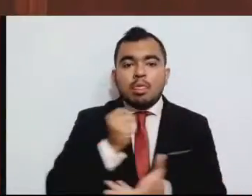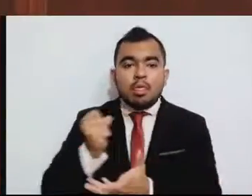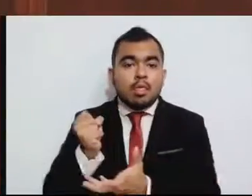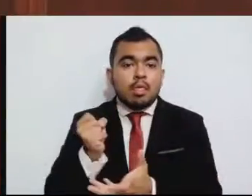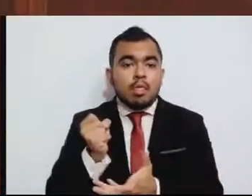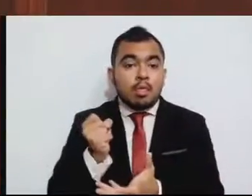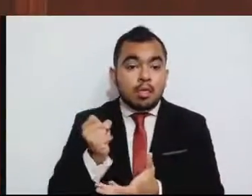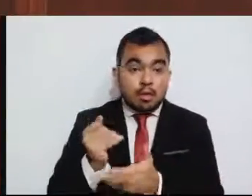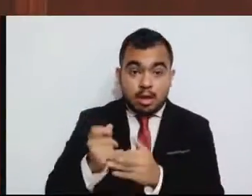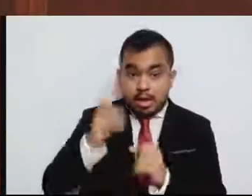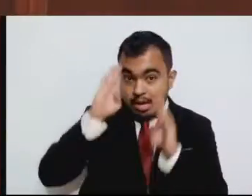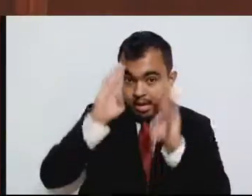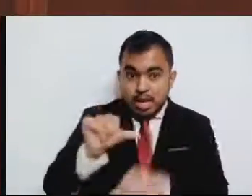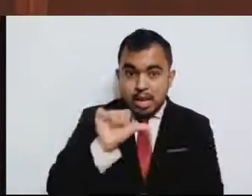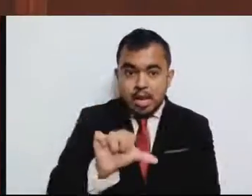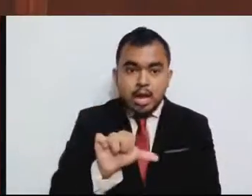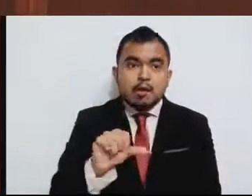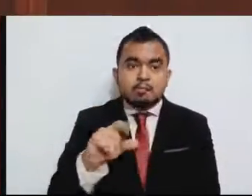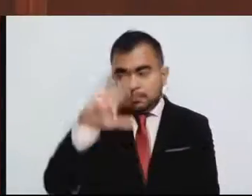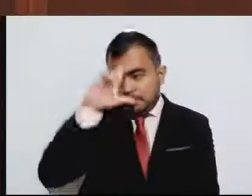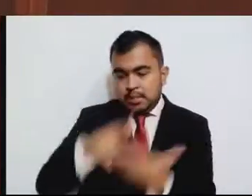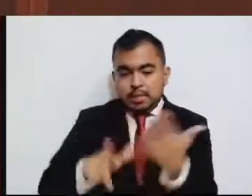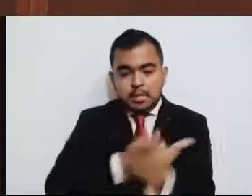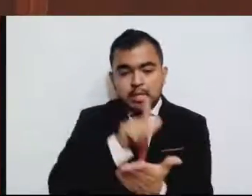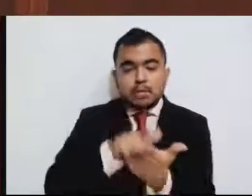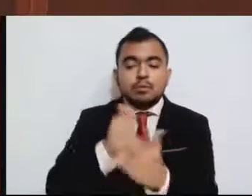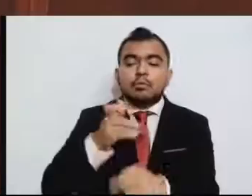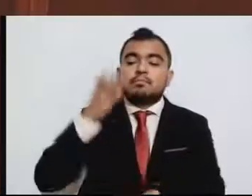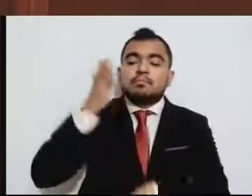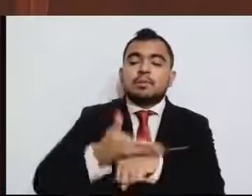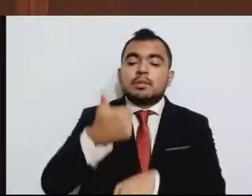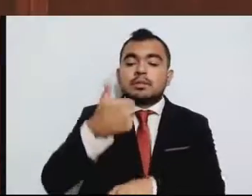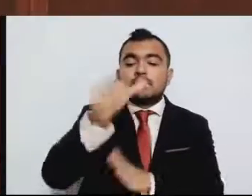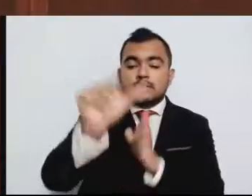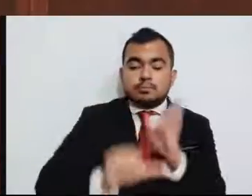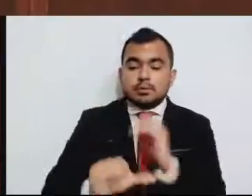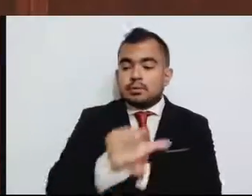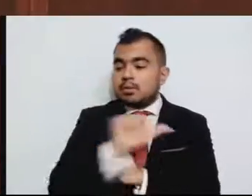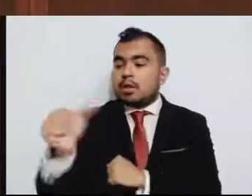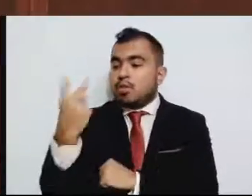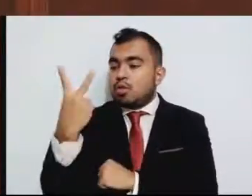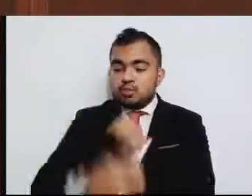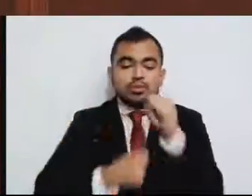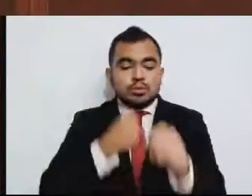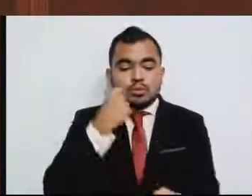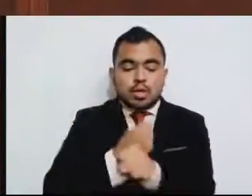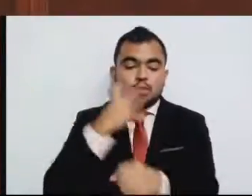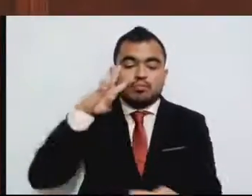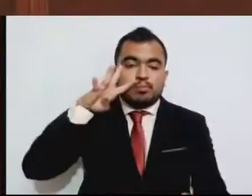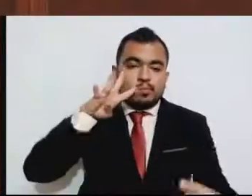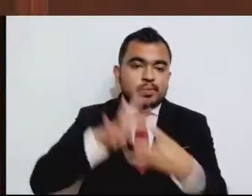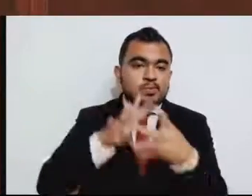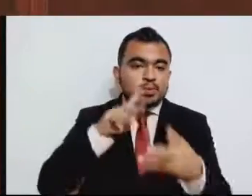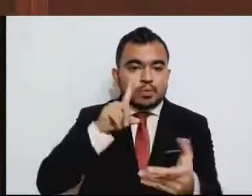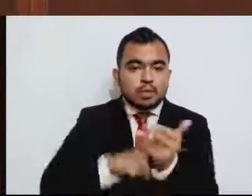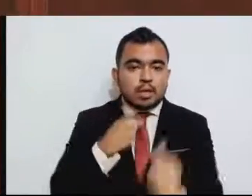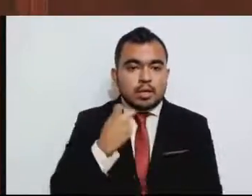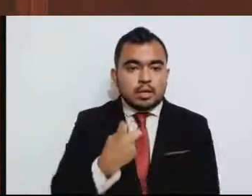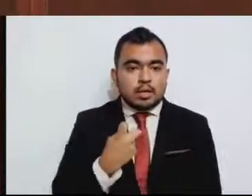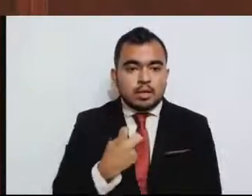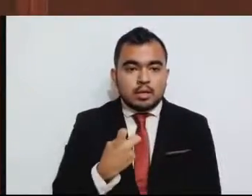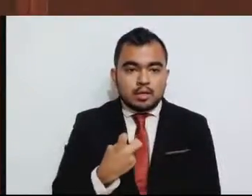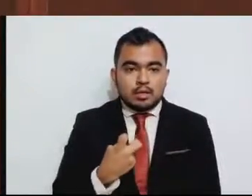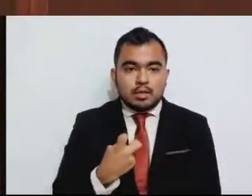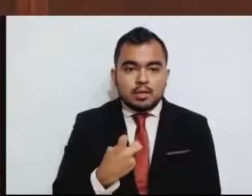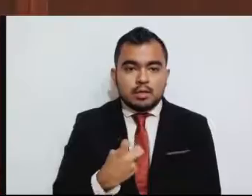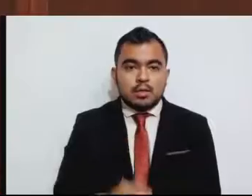destinados delito sancionado por una pena de seis meses a dos años de prisión y la exclusión y la habilitación de resto corresponde